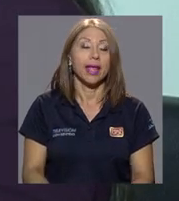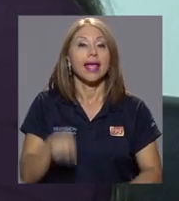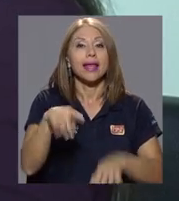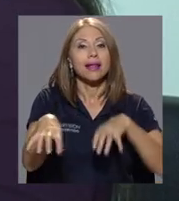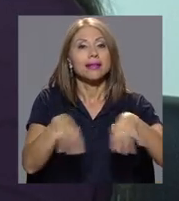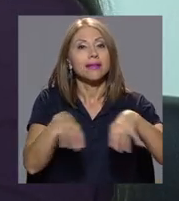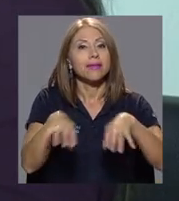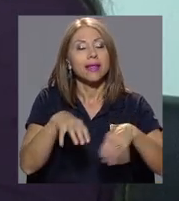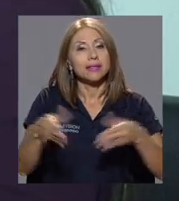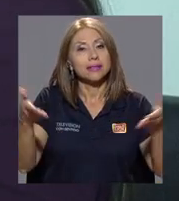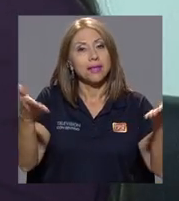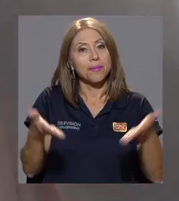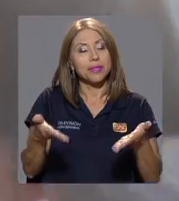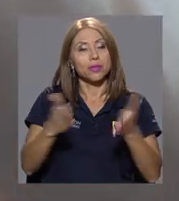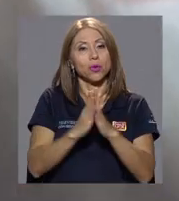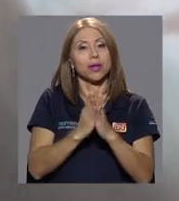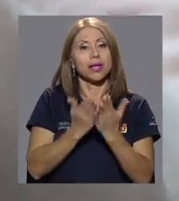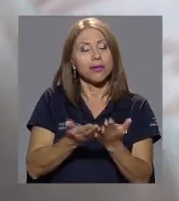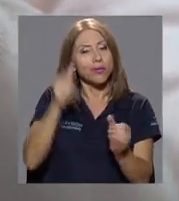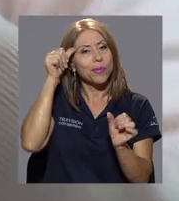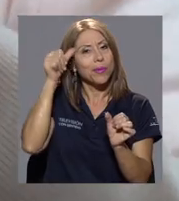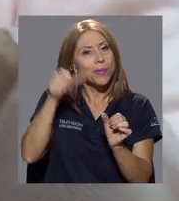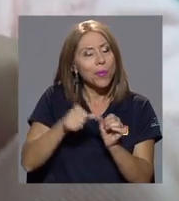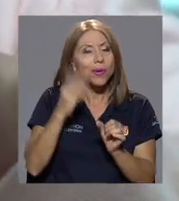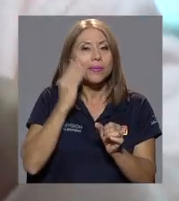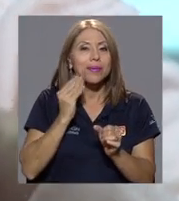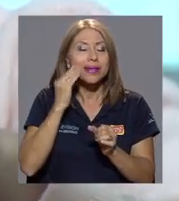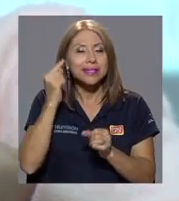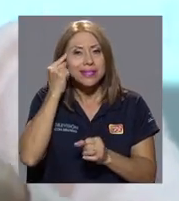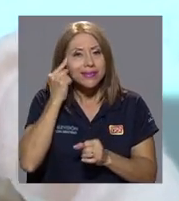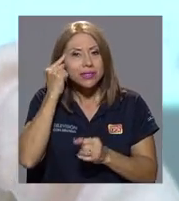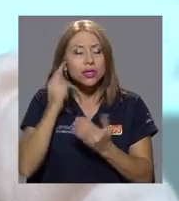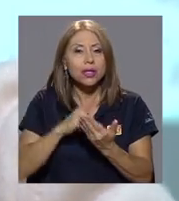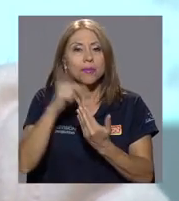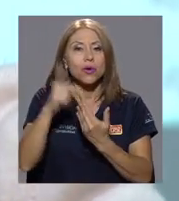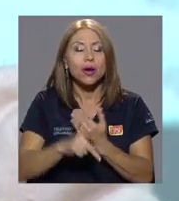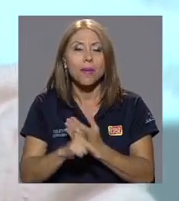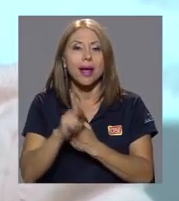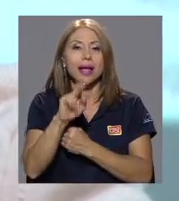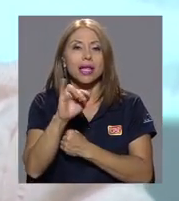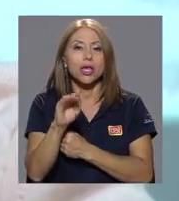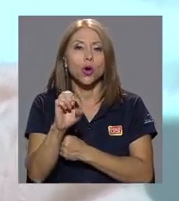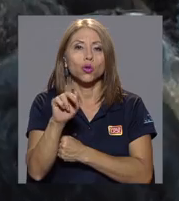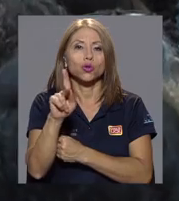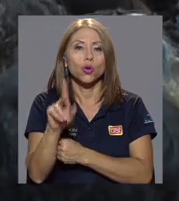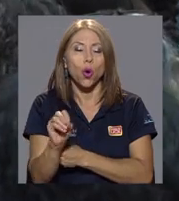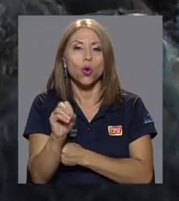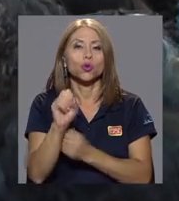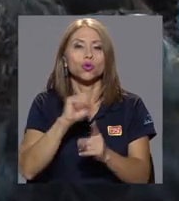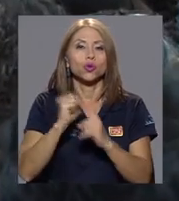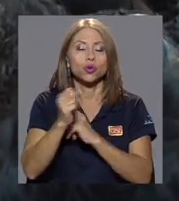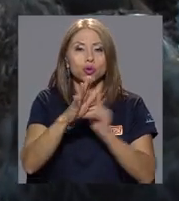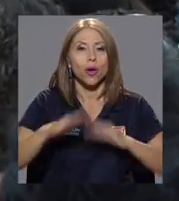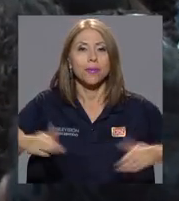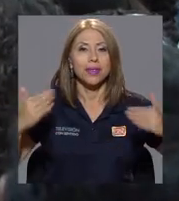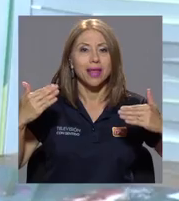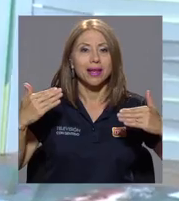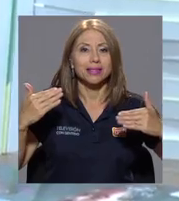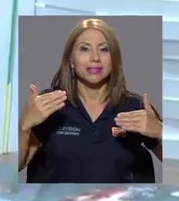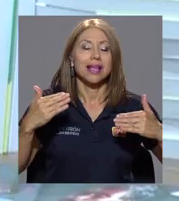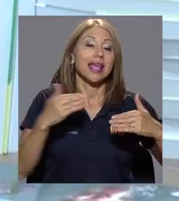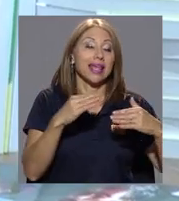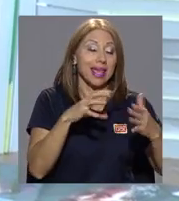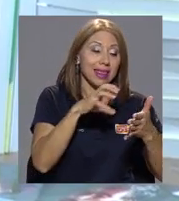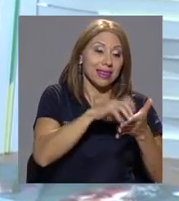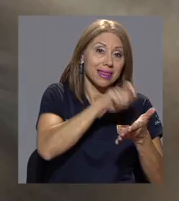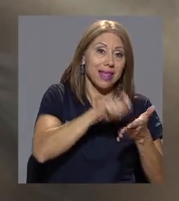En la actividad se presentó el libro Memorias, Vivencias y Reflexiones del programa Kioscos Socioambientales, que compila textos con temas